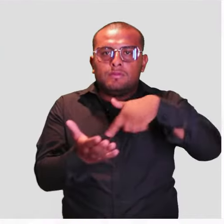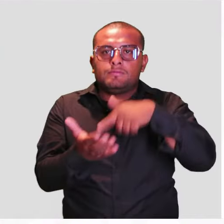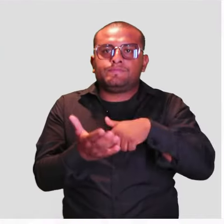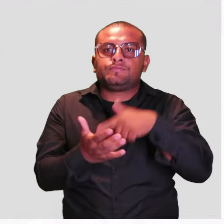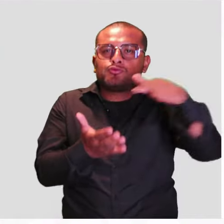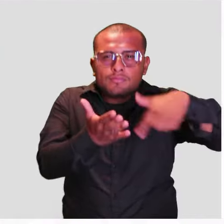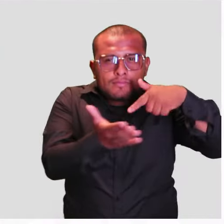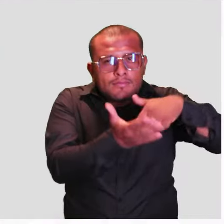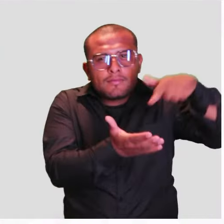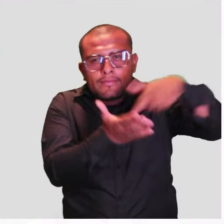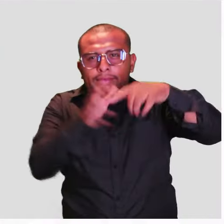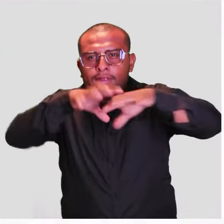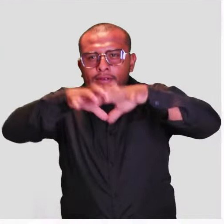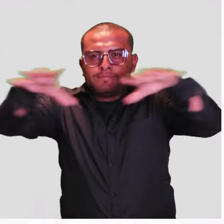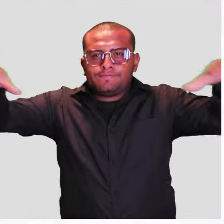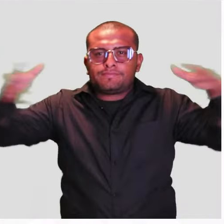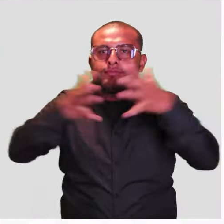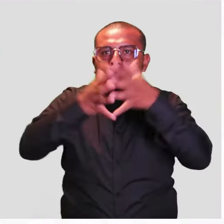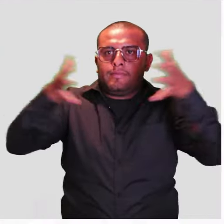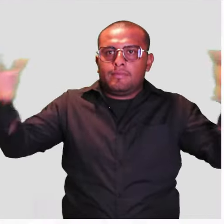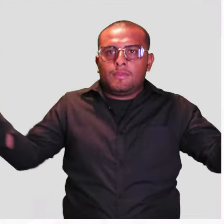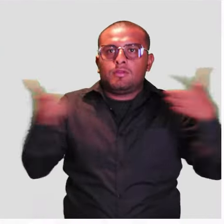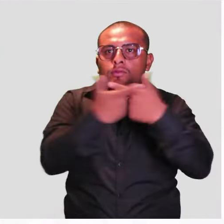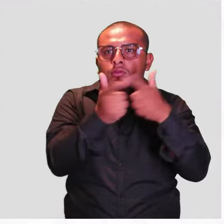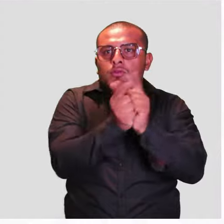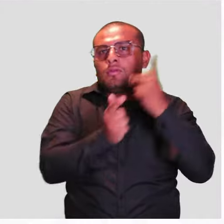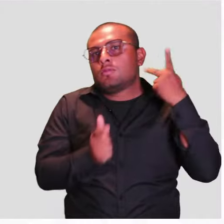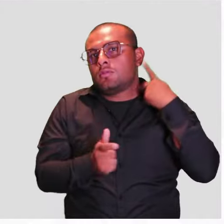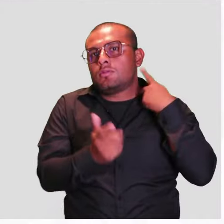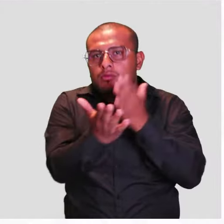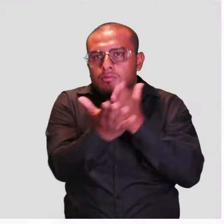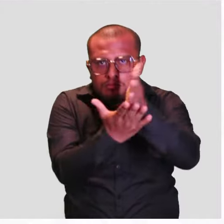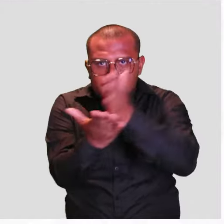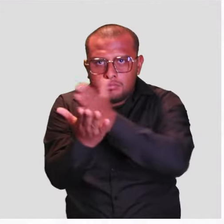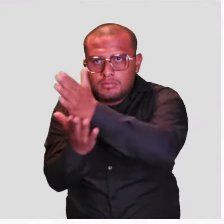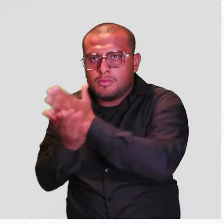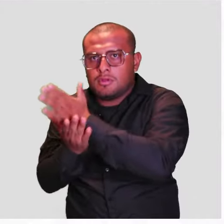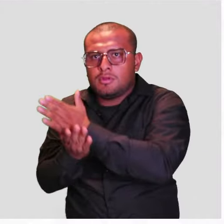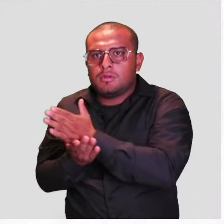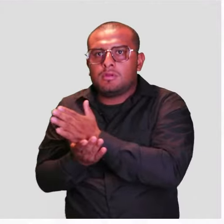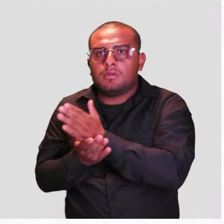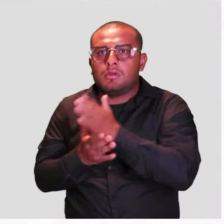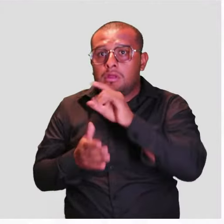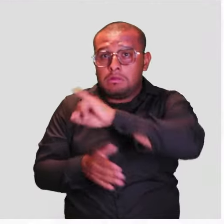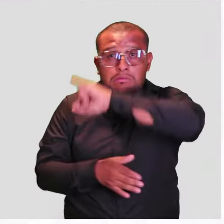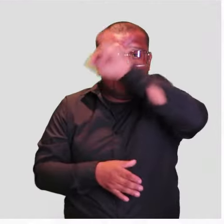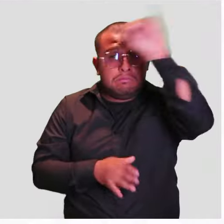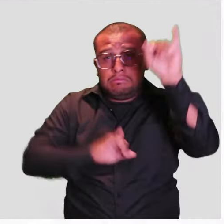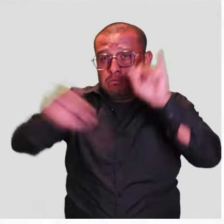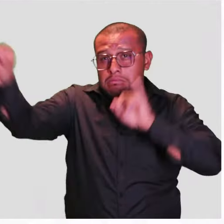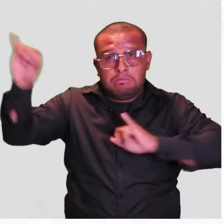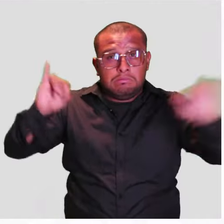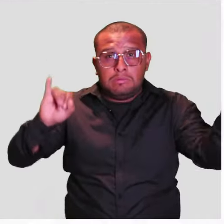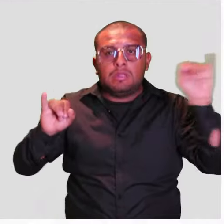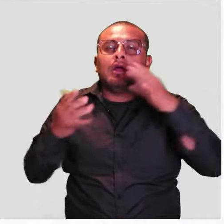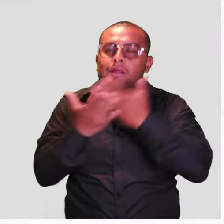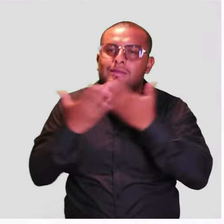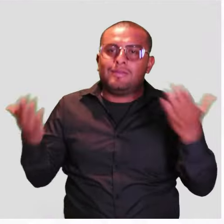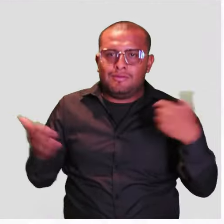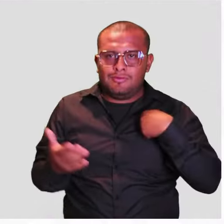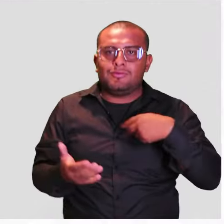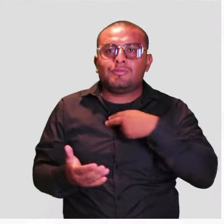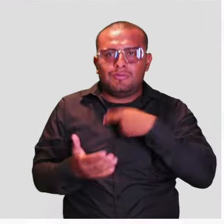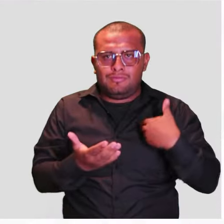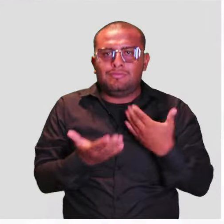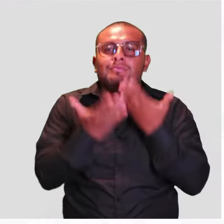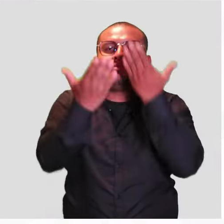han llegado más que en lonas, ahí se ha llegado mi campaña con la gente que no ha sido escuchada, por la gente que no